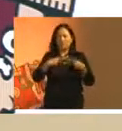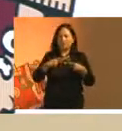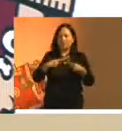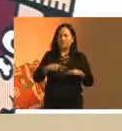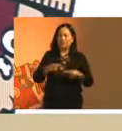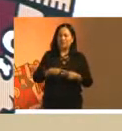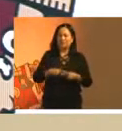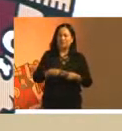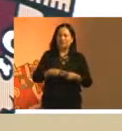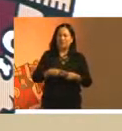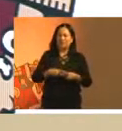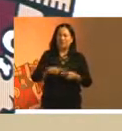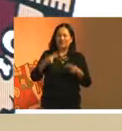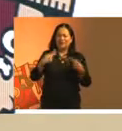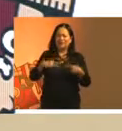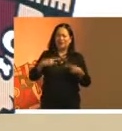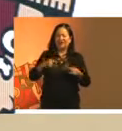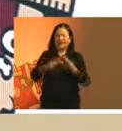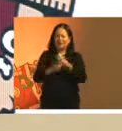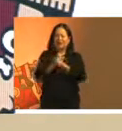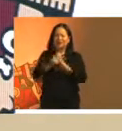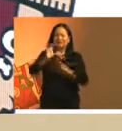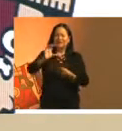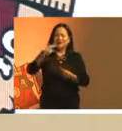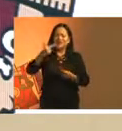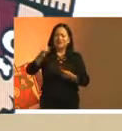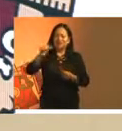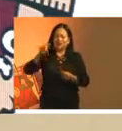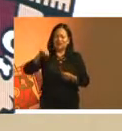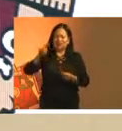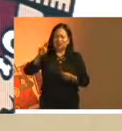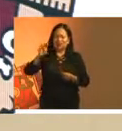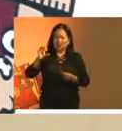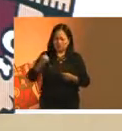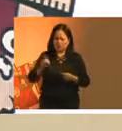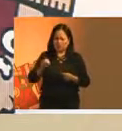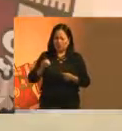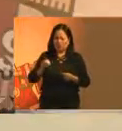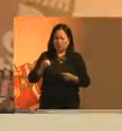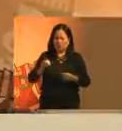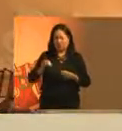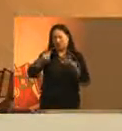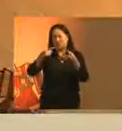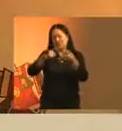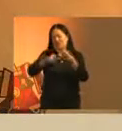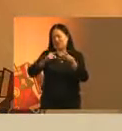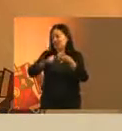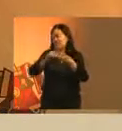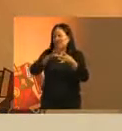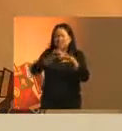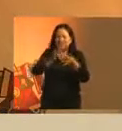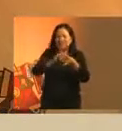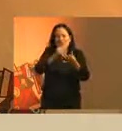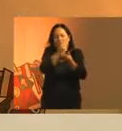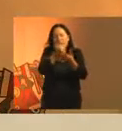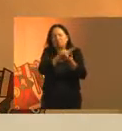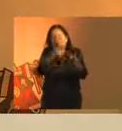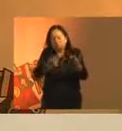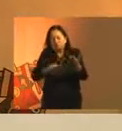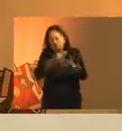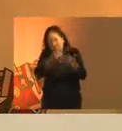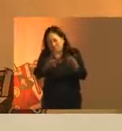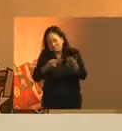el chamuco en televisión el chamuco este que hizo la parte buena de libro o sea los monitos las